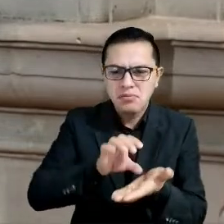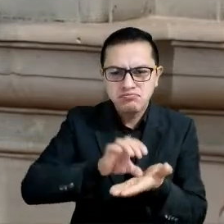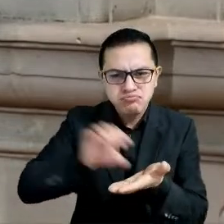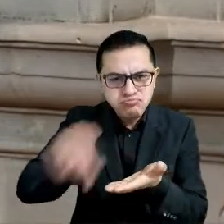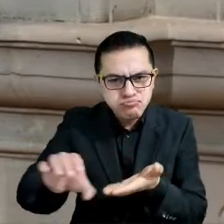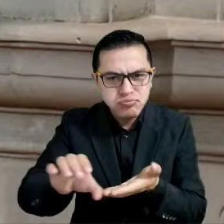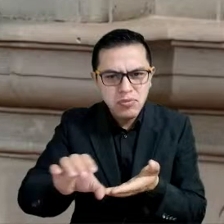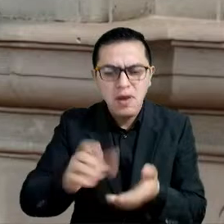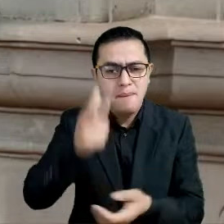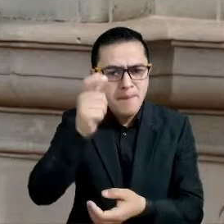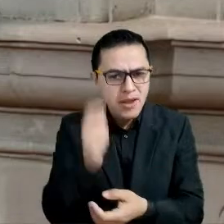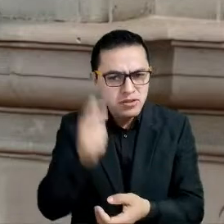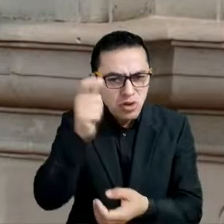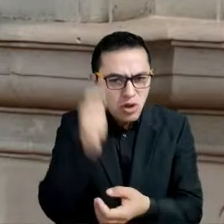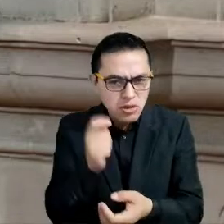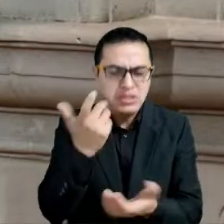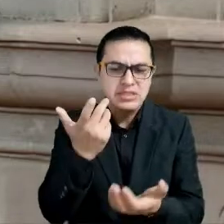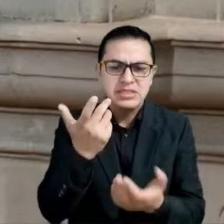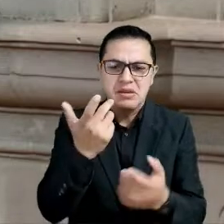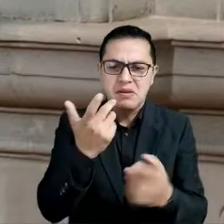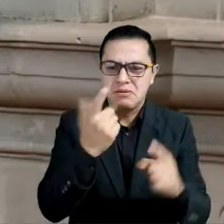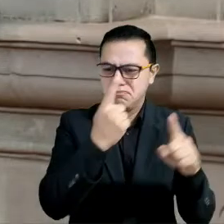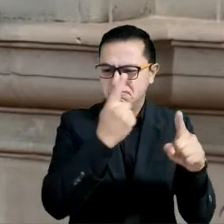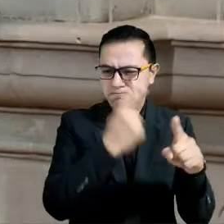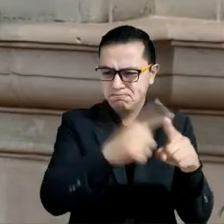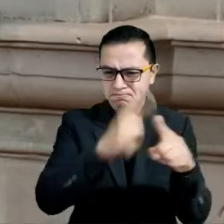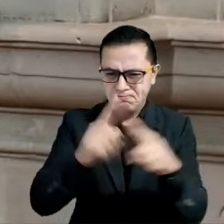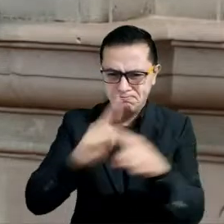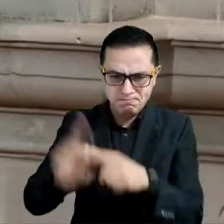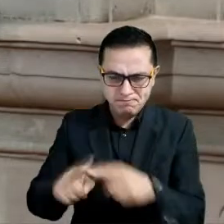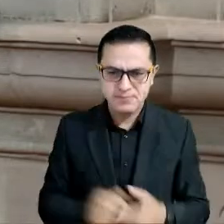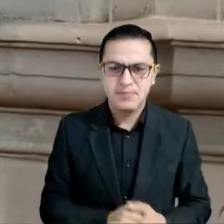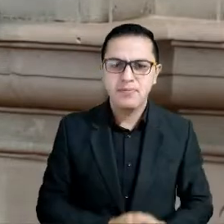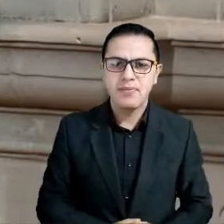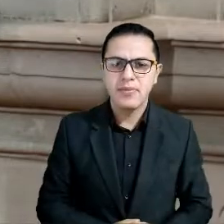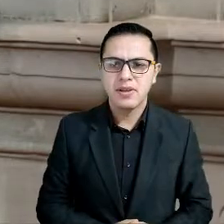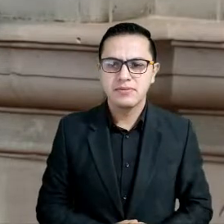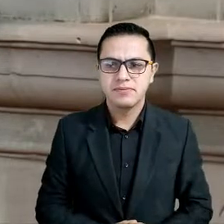pensiones, jubilaciones e ingresos derivados de financiamientos.